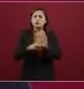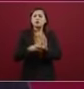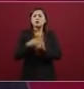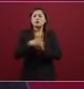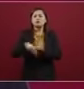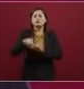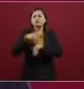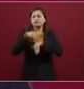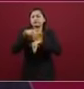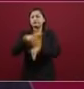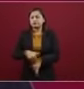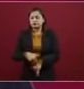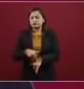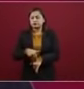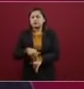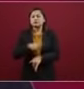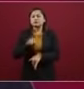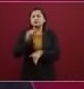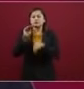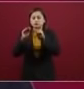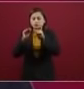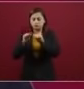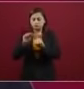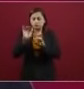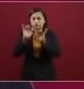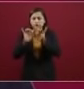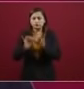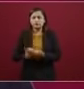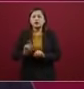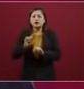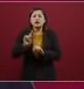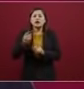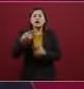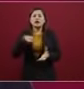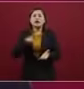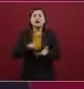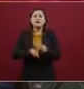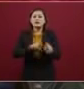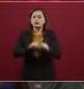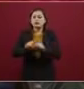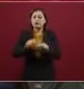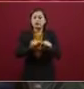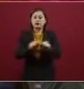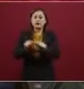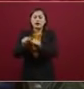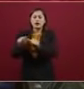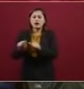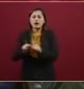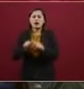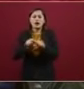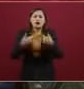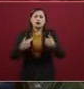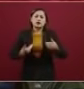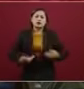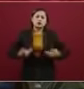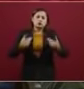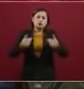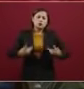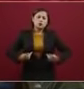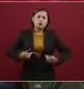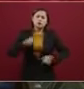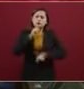emita, contando por lo menos con áreas especializadas en manejo de recursos humanos, acopio y análisis